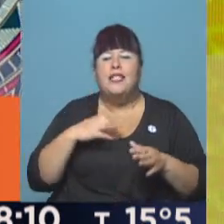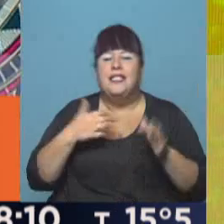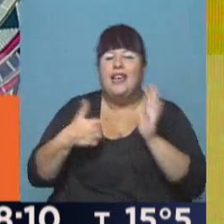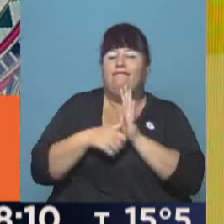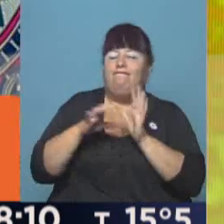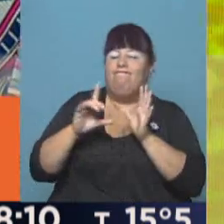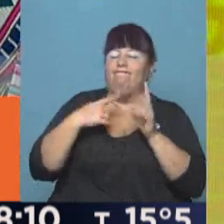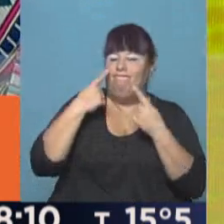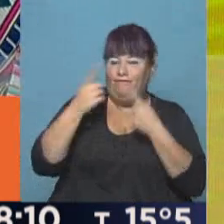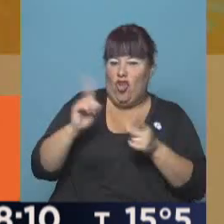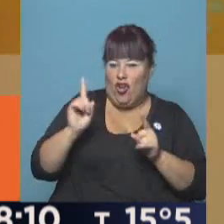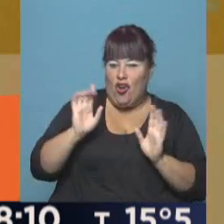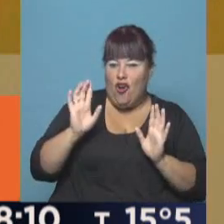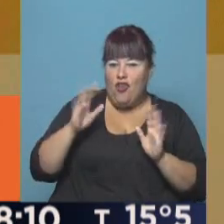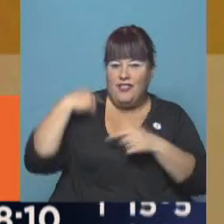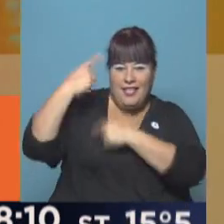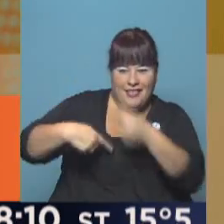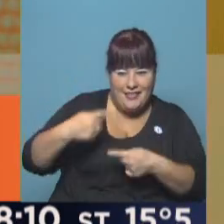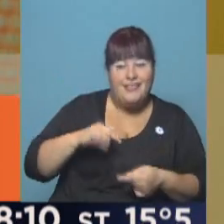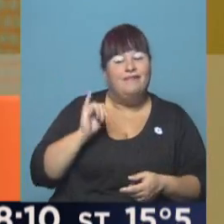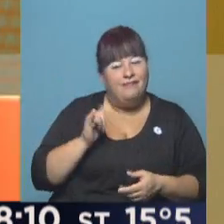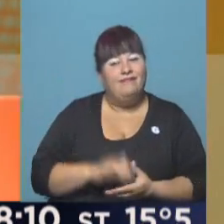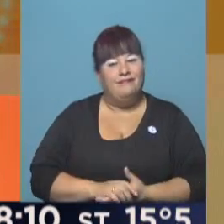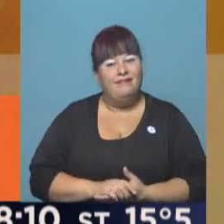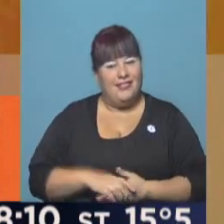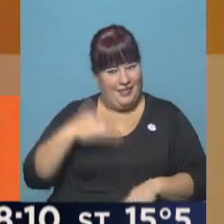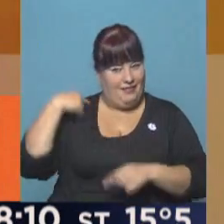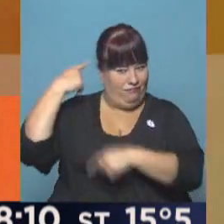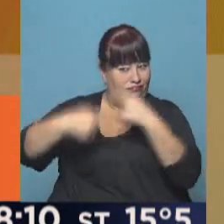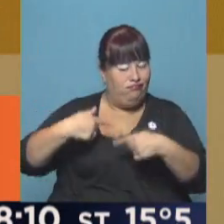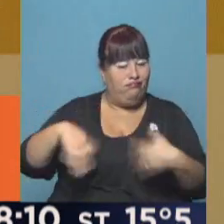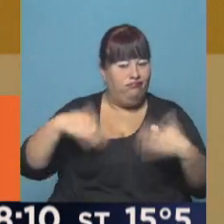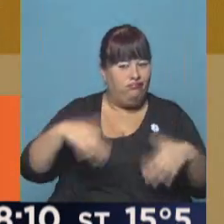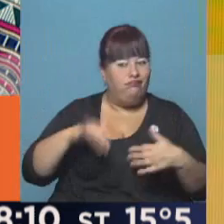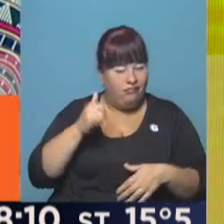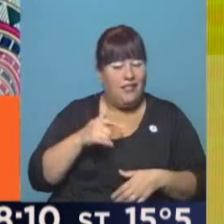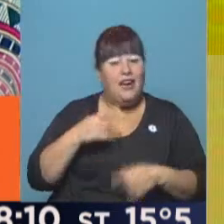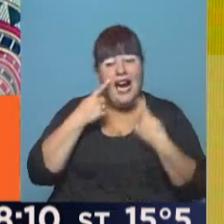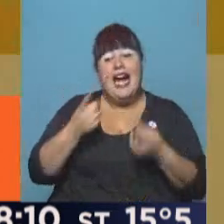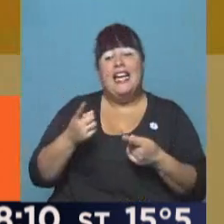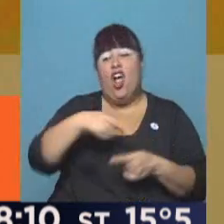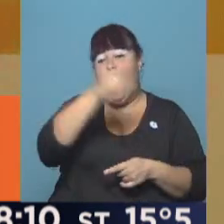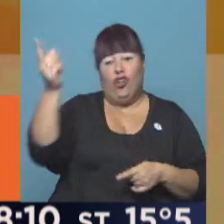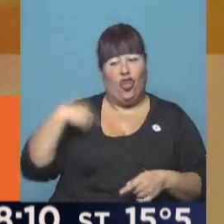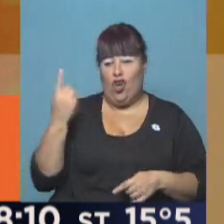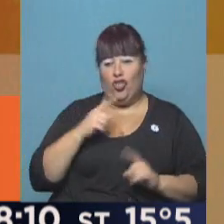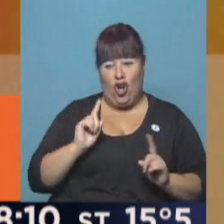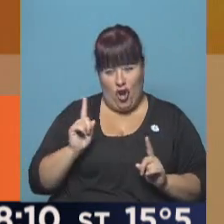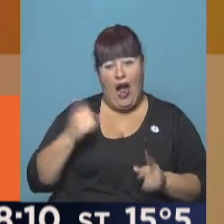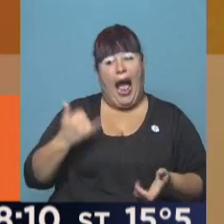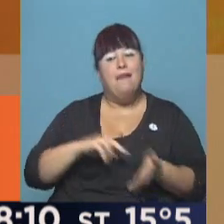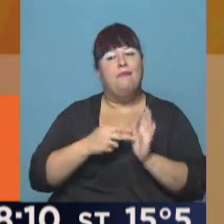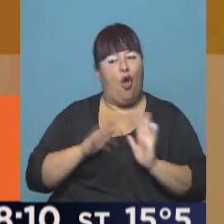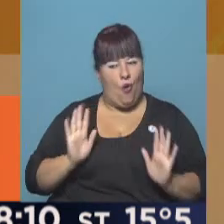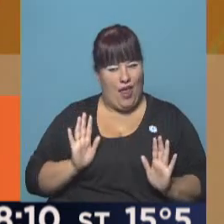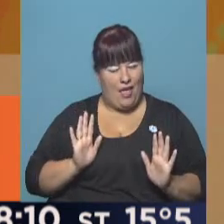identificamos con? ¿No reconoce su legado? Sí. Sí, su gran legado. Sí. Exacto. Sí, lo reconocen los demás y no nosotros. Tenemos un problema